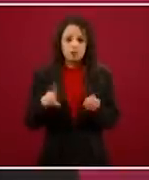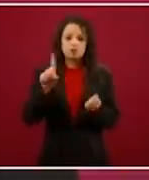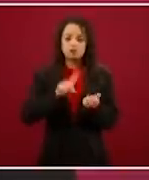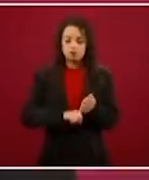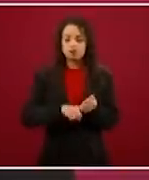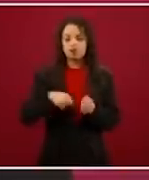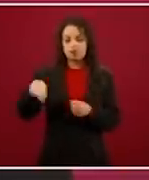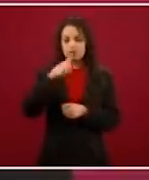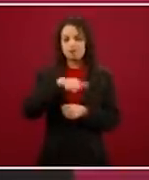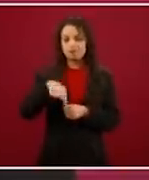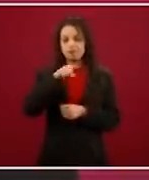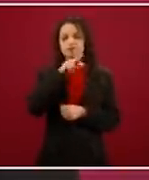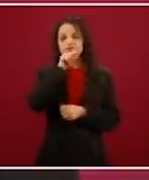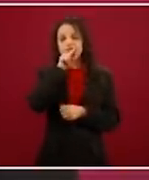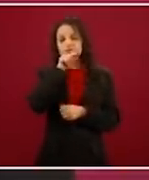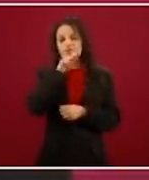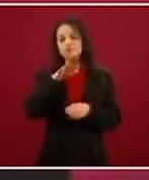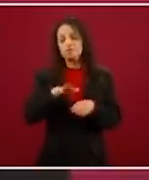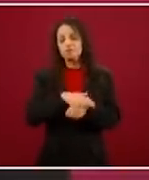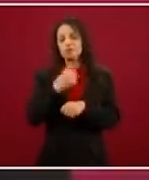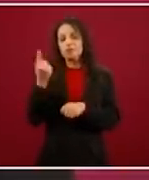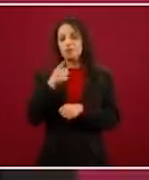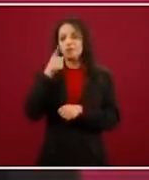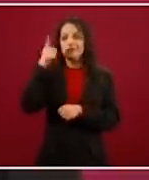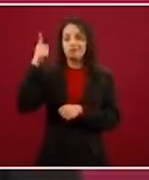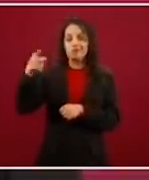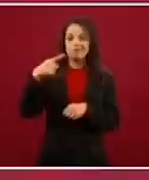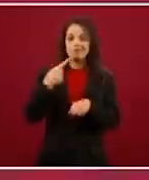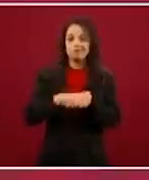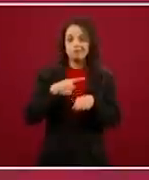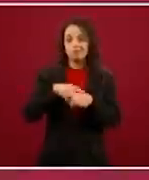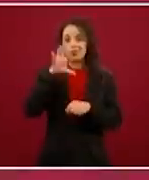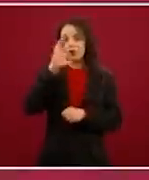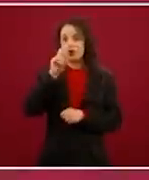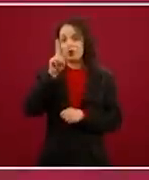coronavirus en lo económico, en lo comercial.